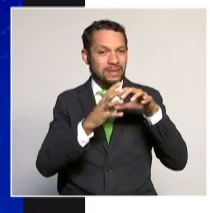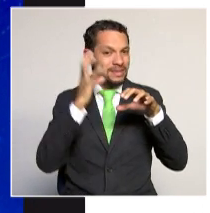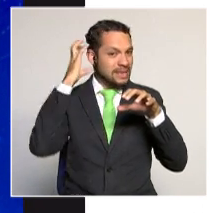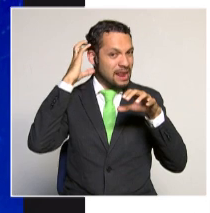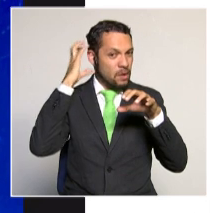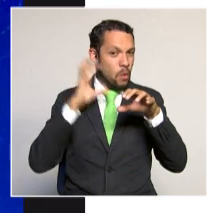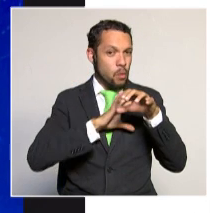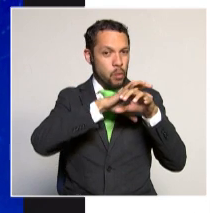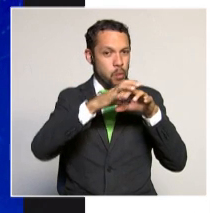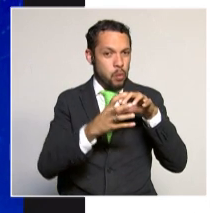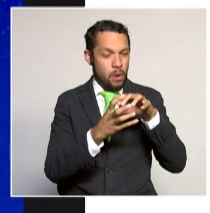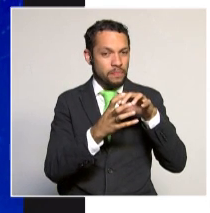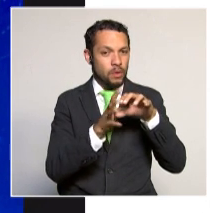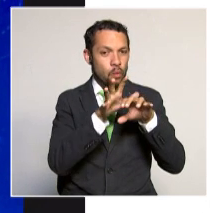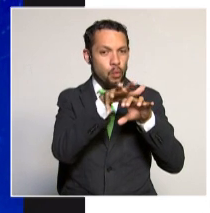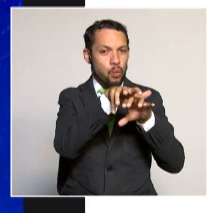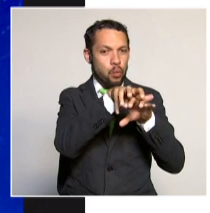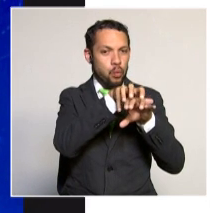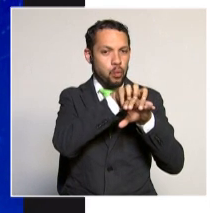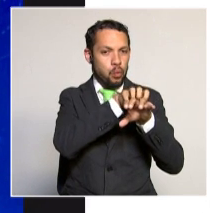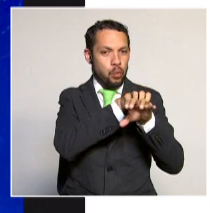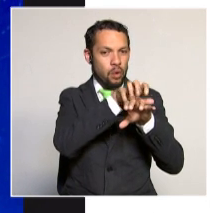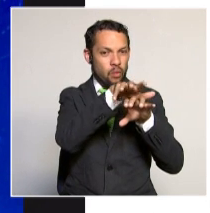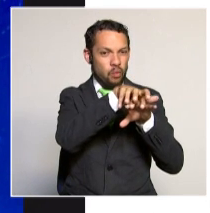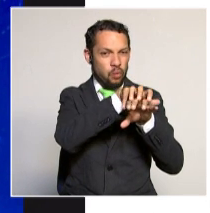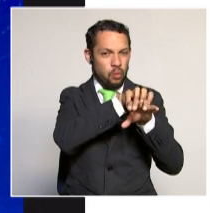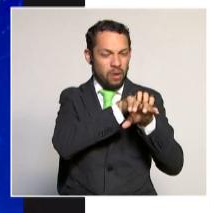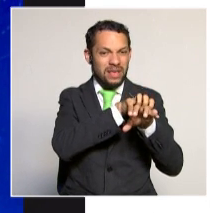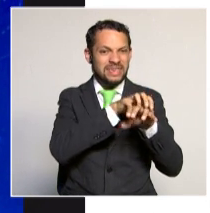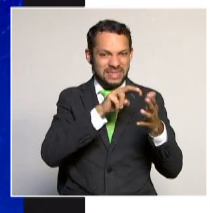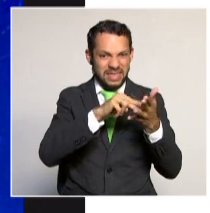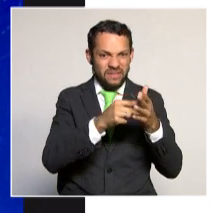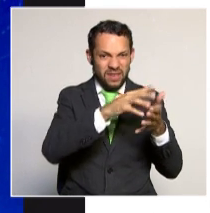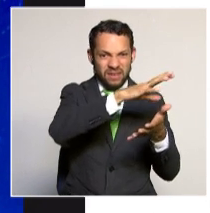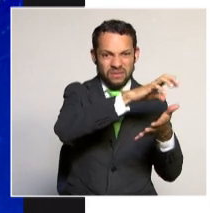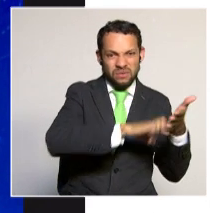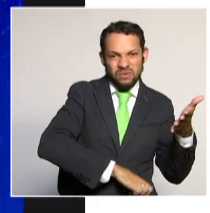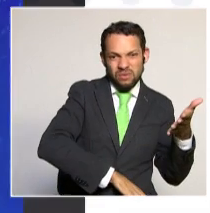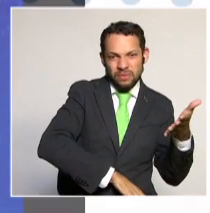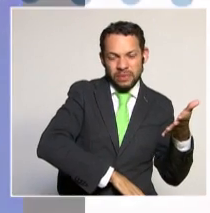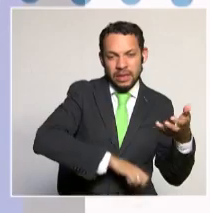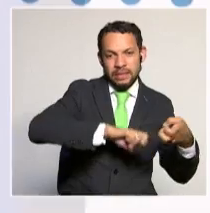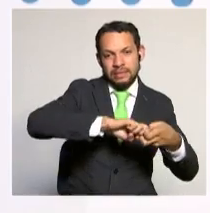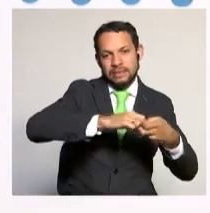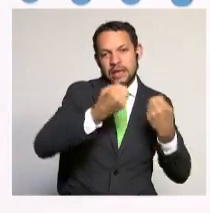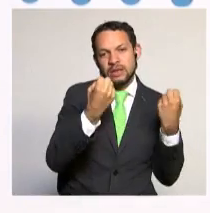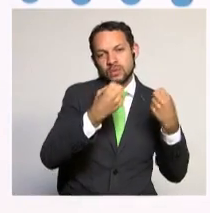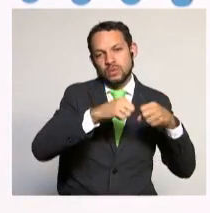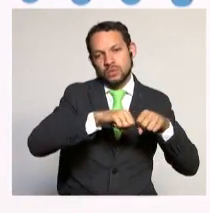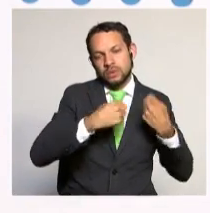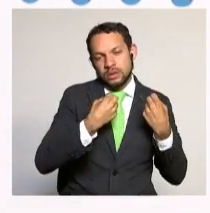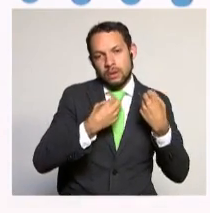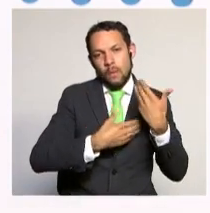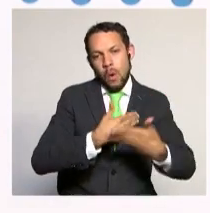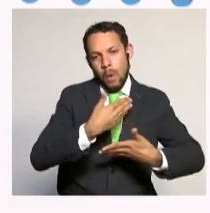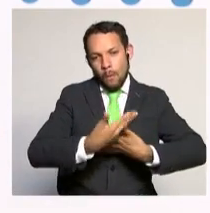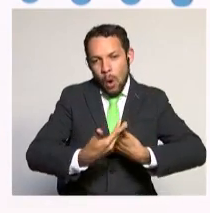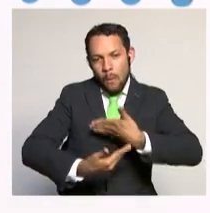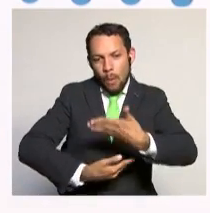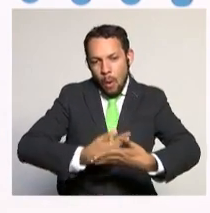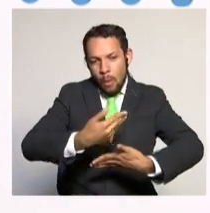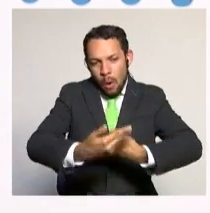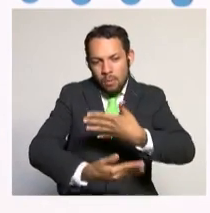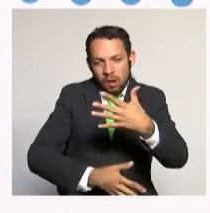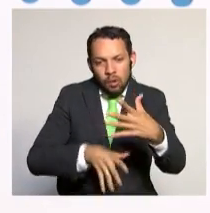el avance de la enfermedad de Alzheimer. Entonces, tener en cuenta, esta es una enfermedad neurodegenerativa